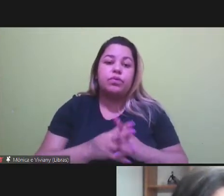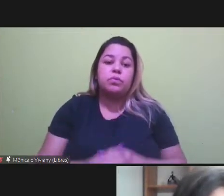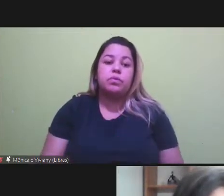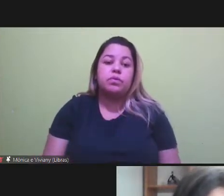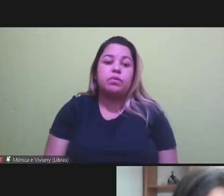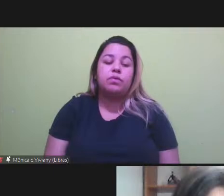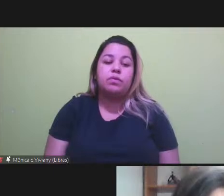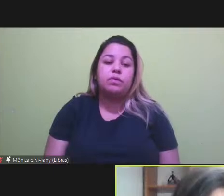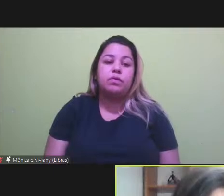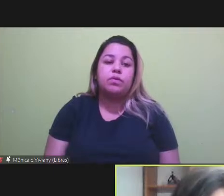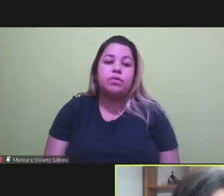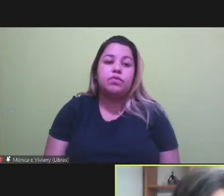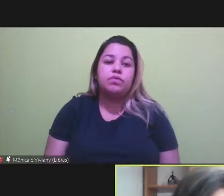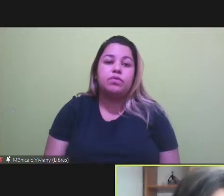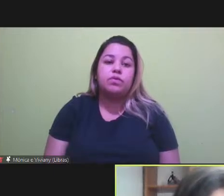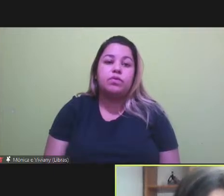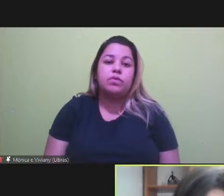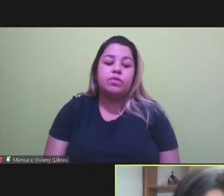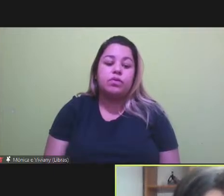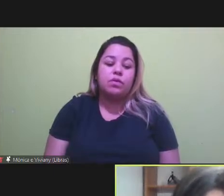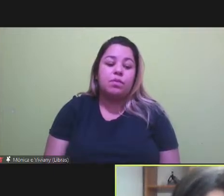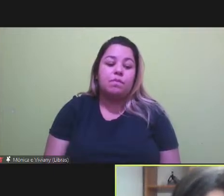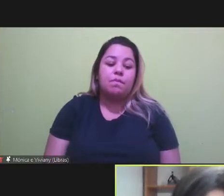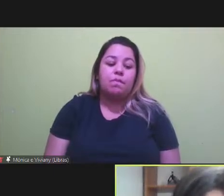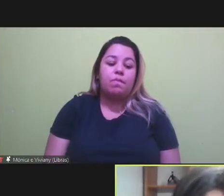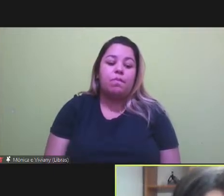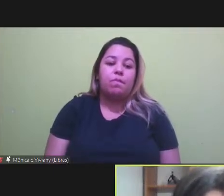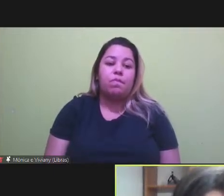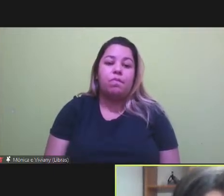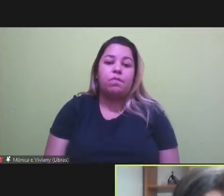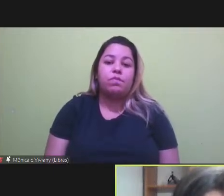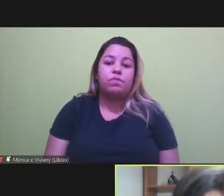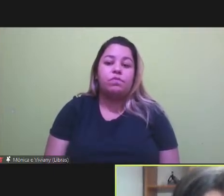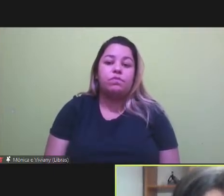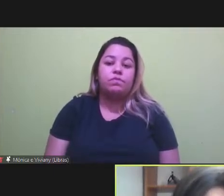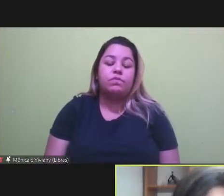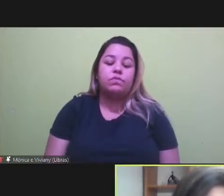Uy. A ver, un segundito porque...